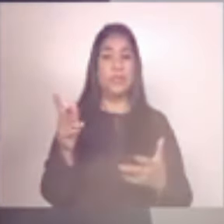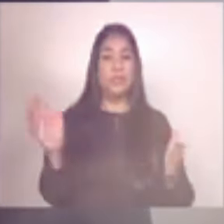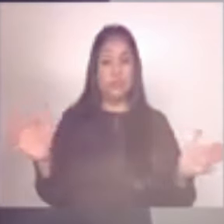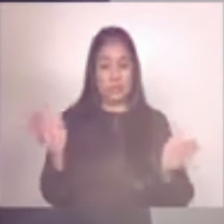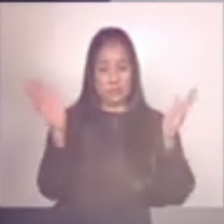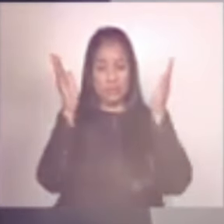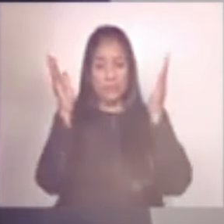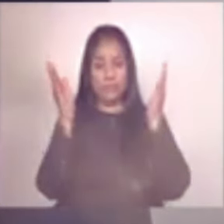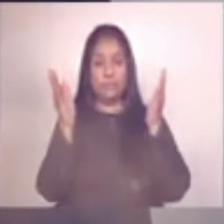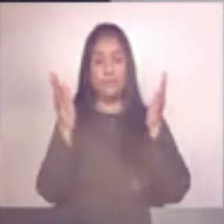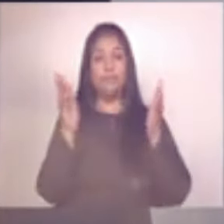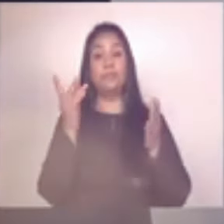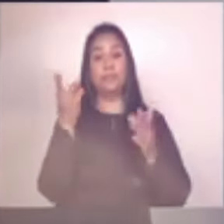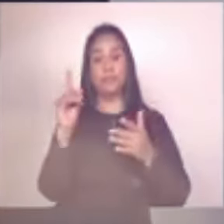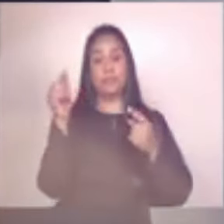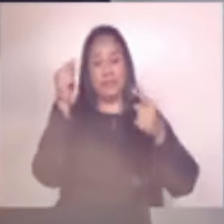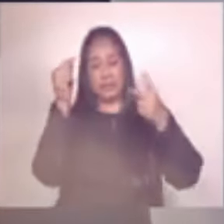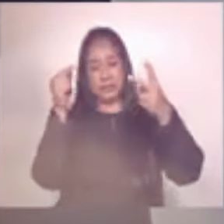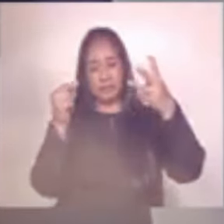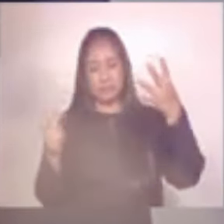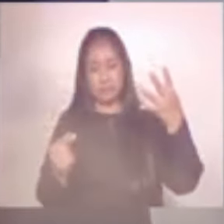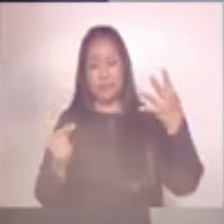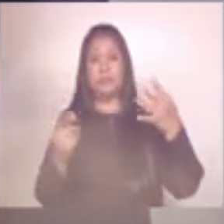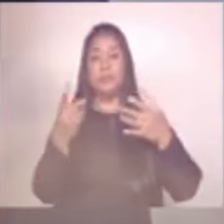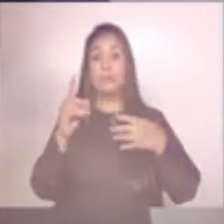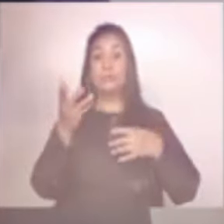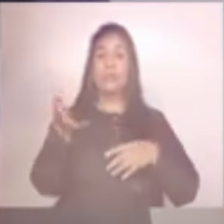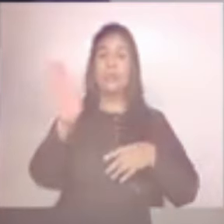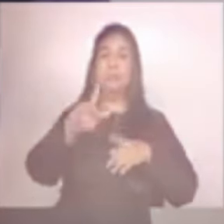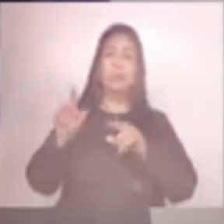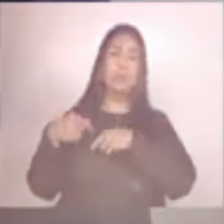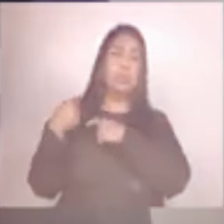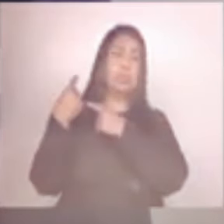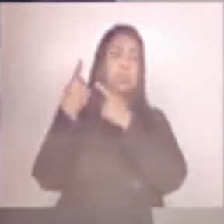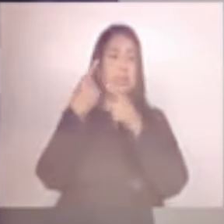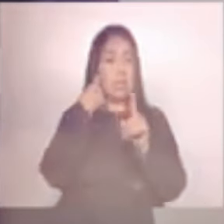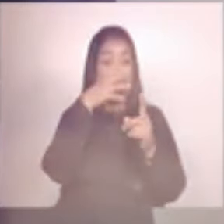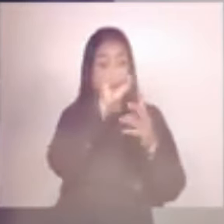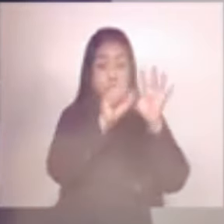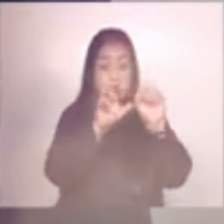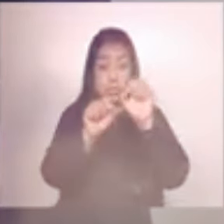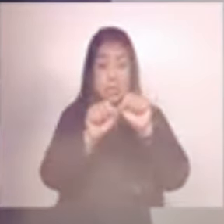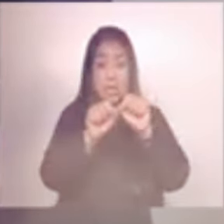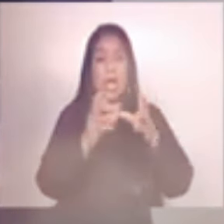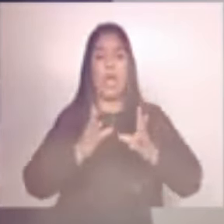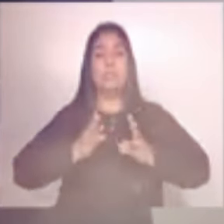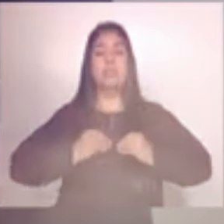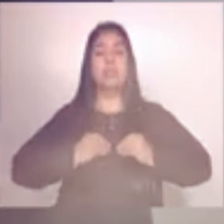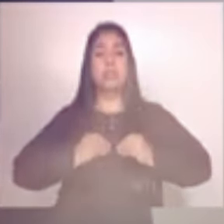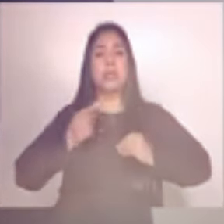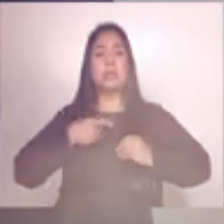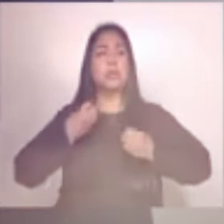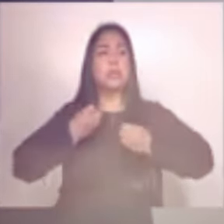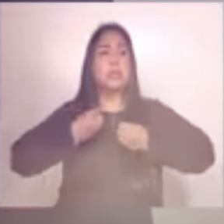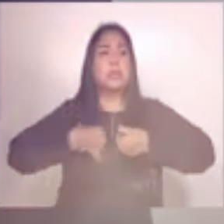recuperación de elementos que después de haber sido identificados y apropiados se habían ido perdiendo en el